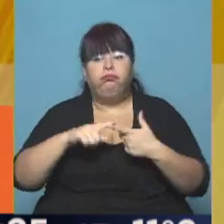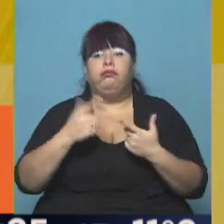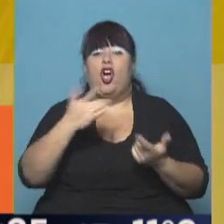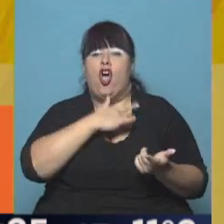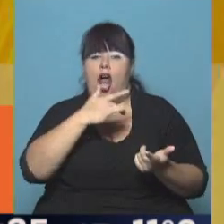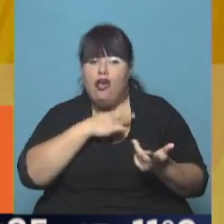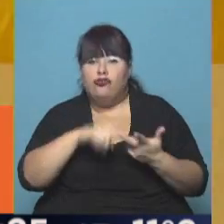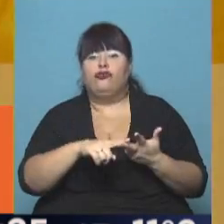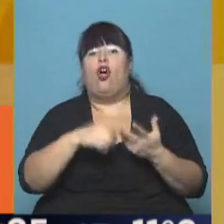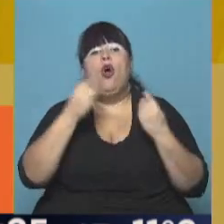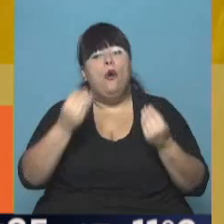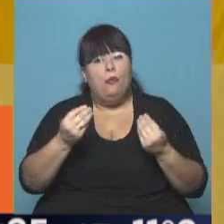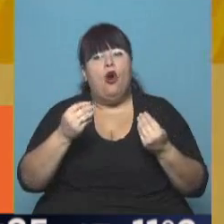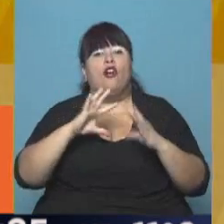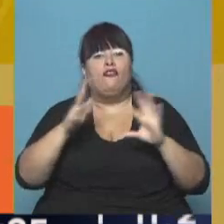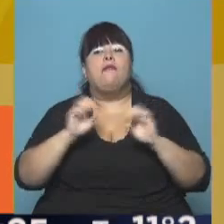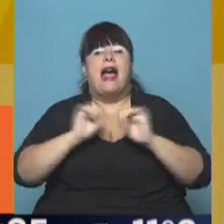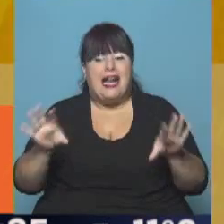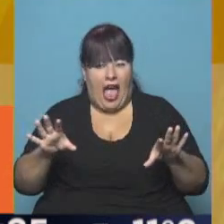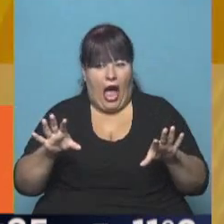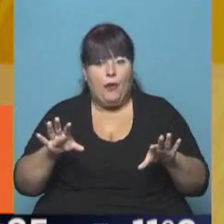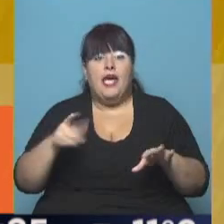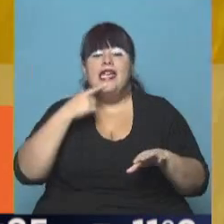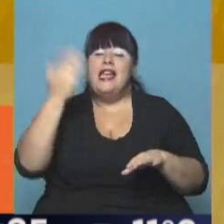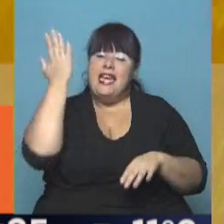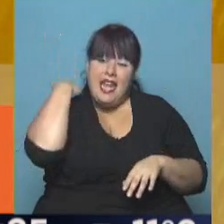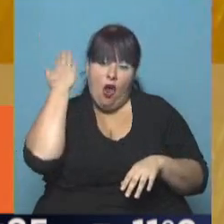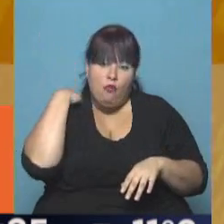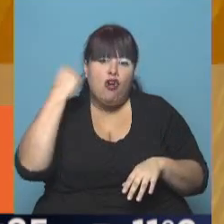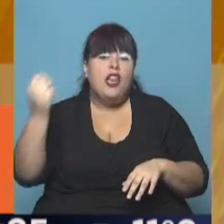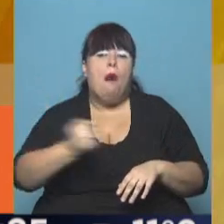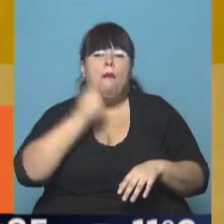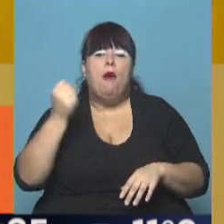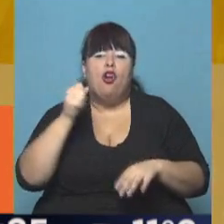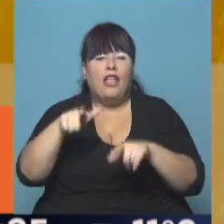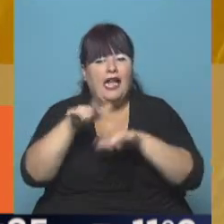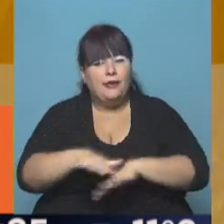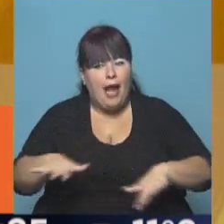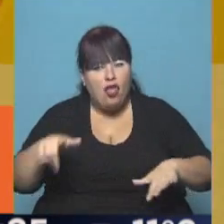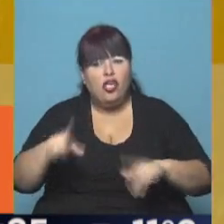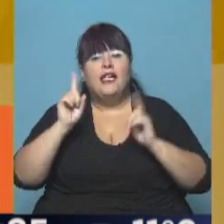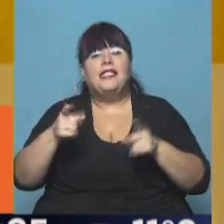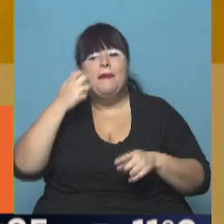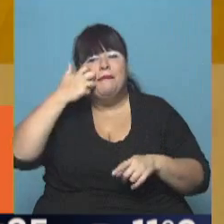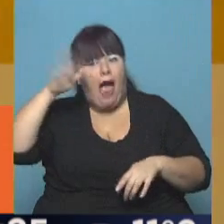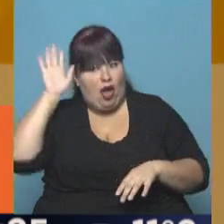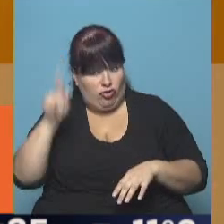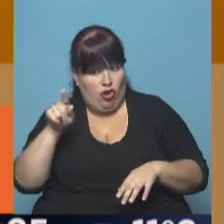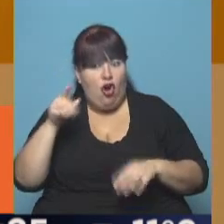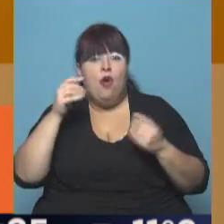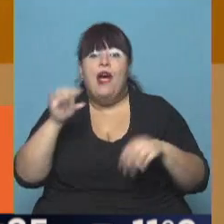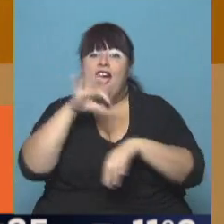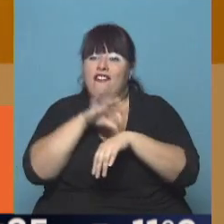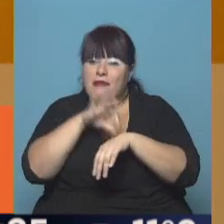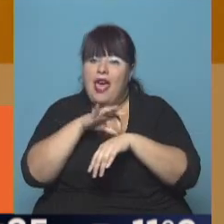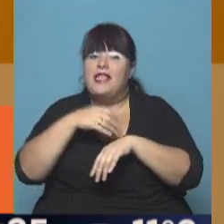cardiopatías porque hacen formas graves y la neumonía muy importante para los chicos y para los mayores porque son las